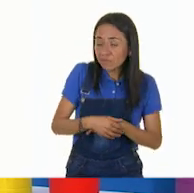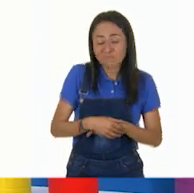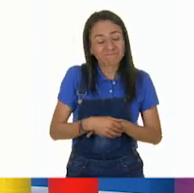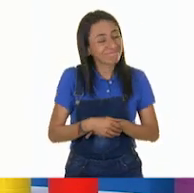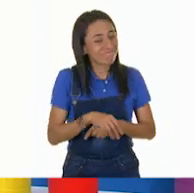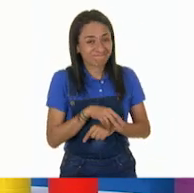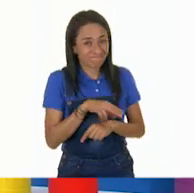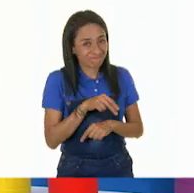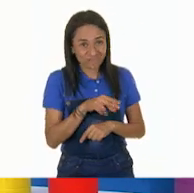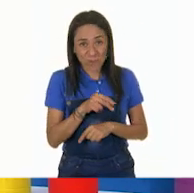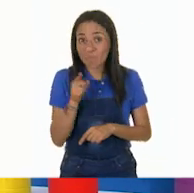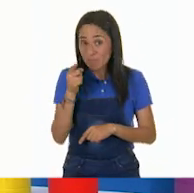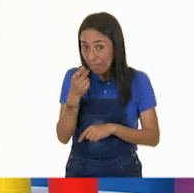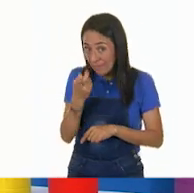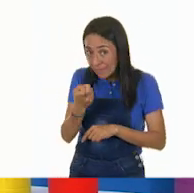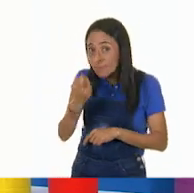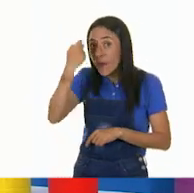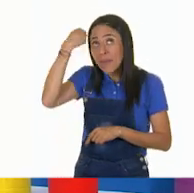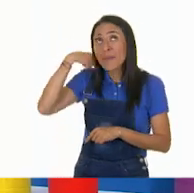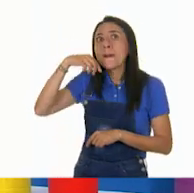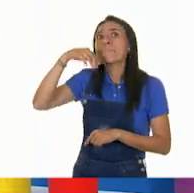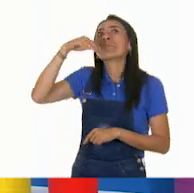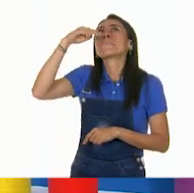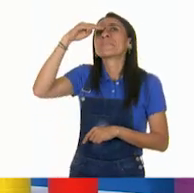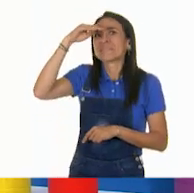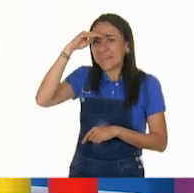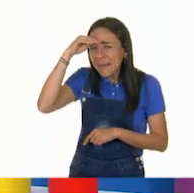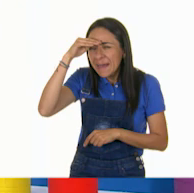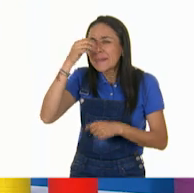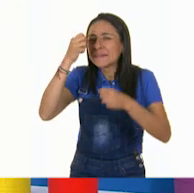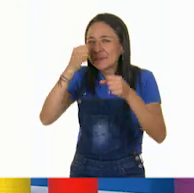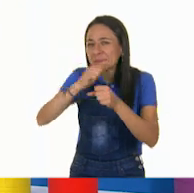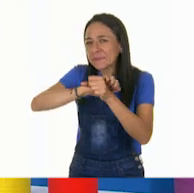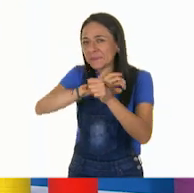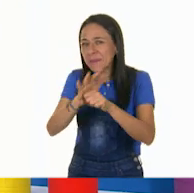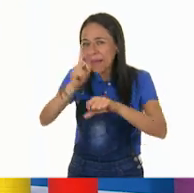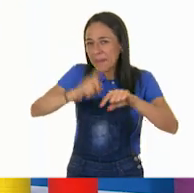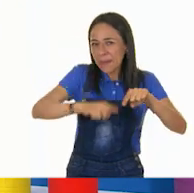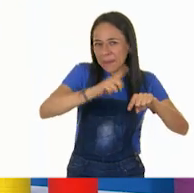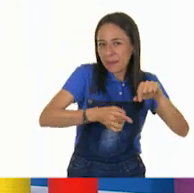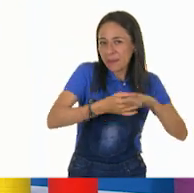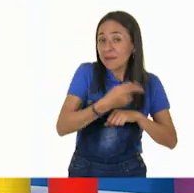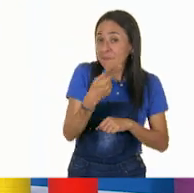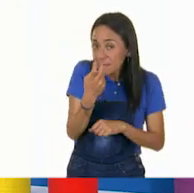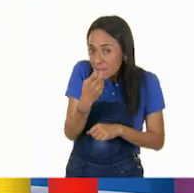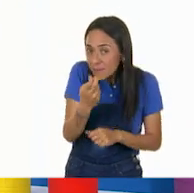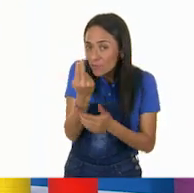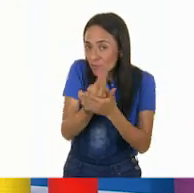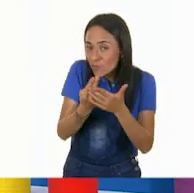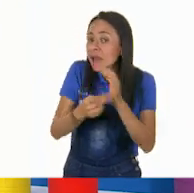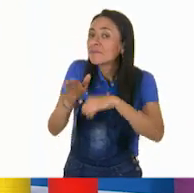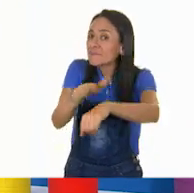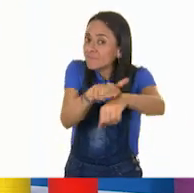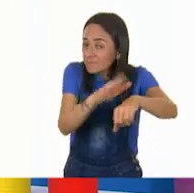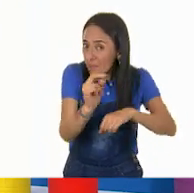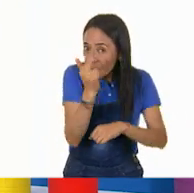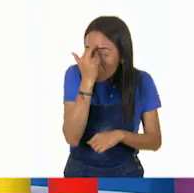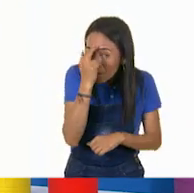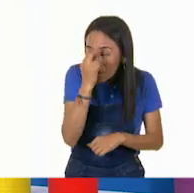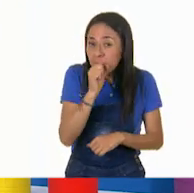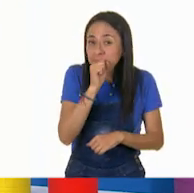y por eso fue la ilustración recordemos niñas y niños que los anuncios publicitarios transmiten información